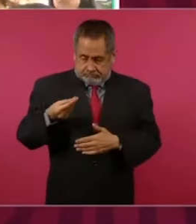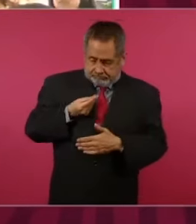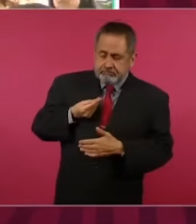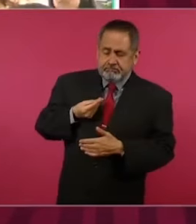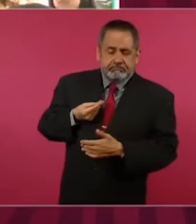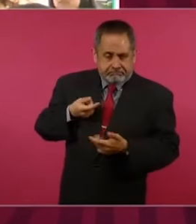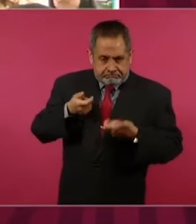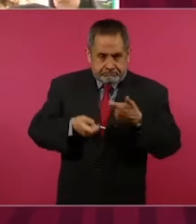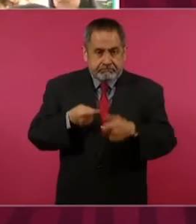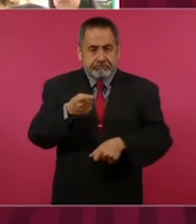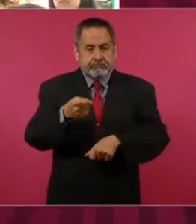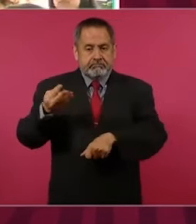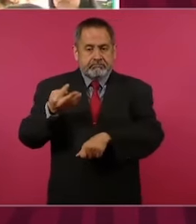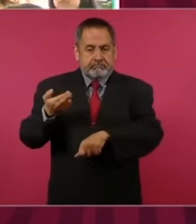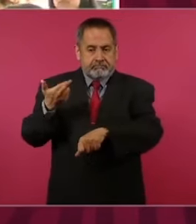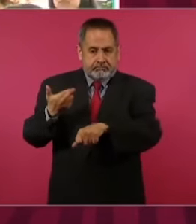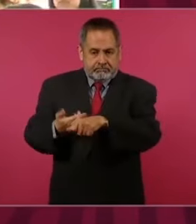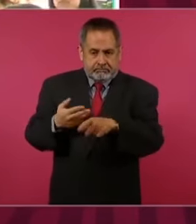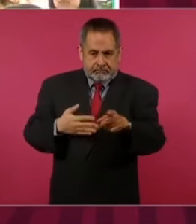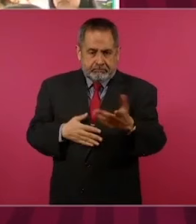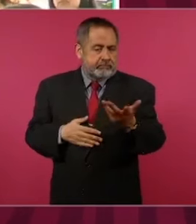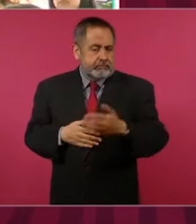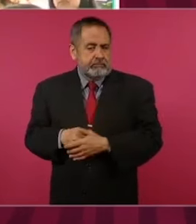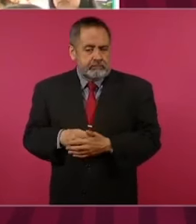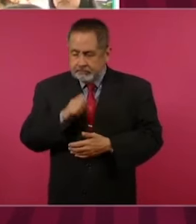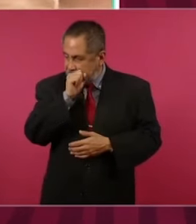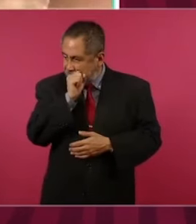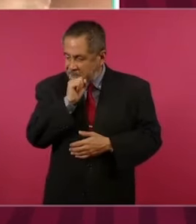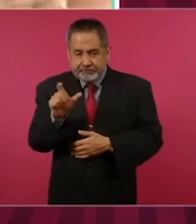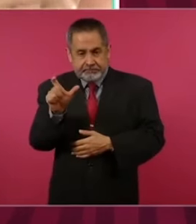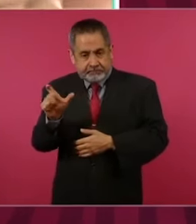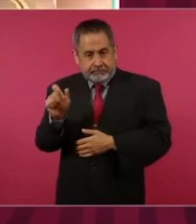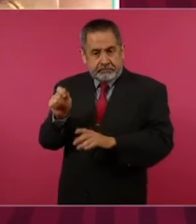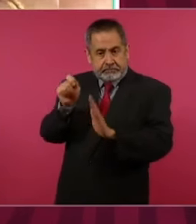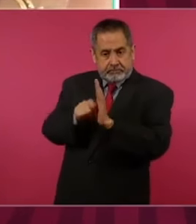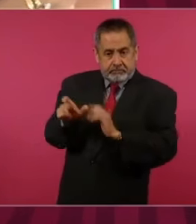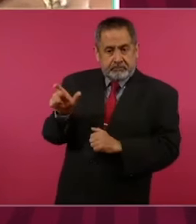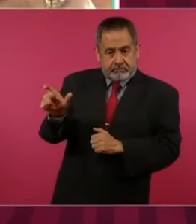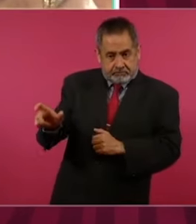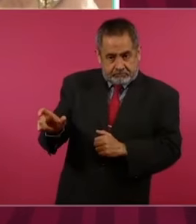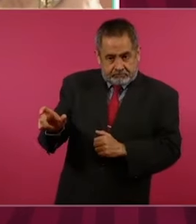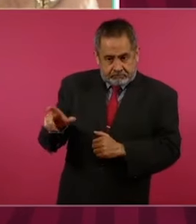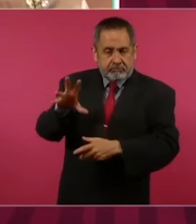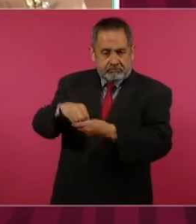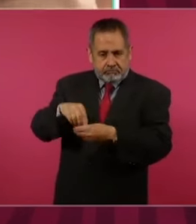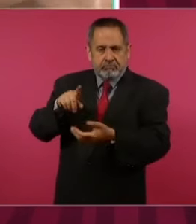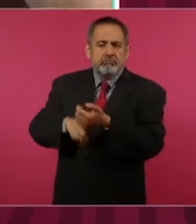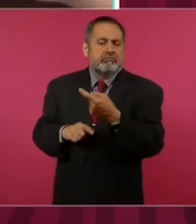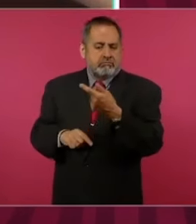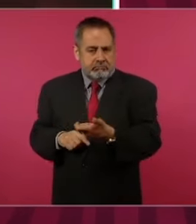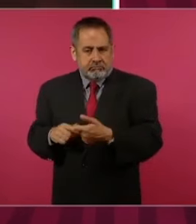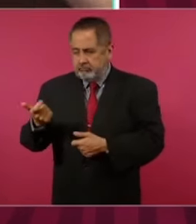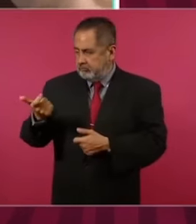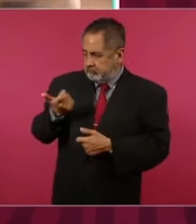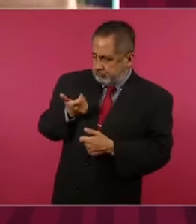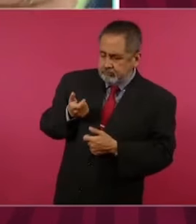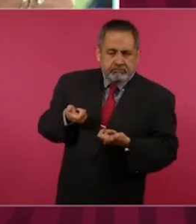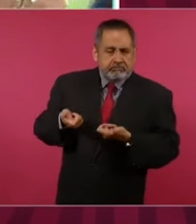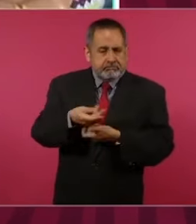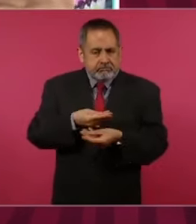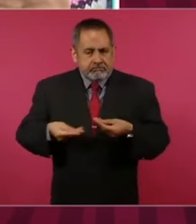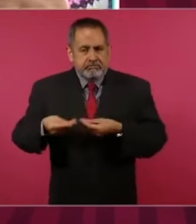Como tesorera de uno de los comités, esta tarjeta ya del bienestar, que servirán para administrar de